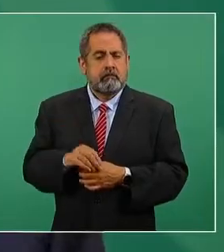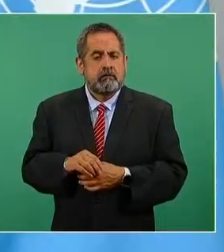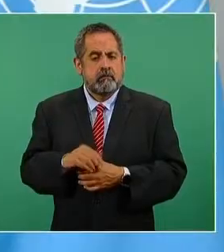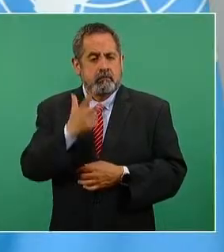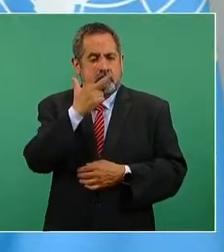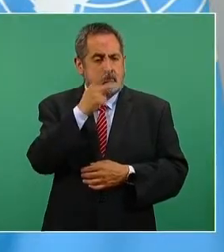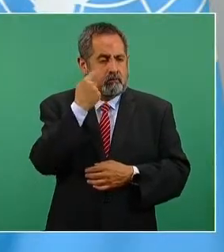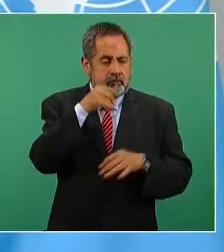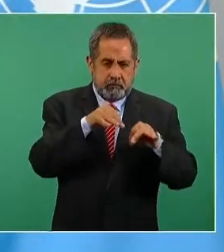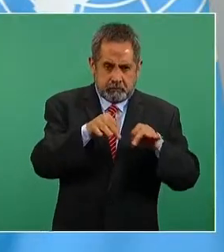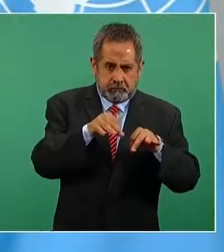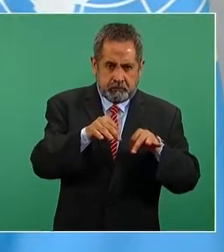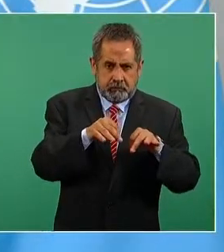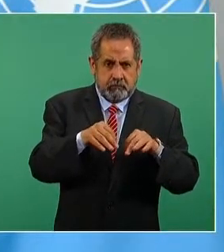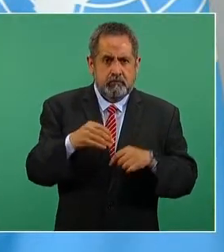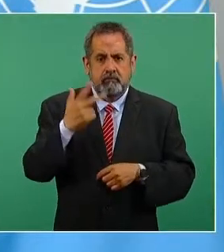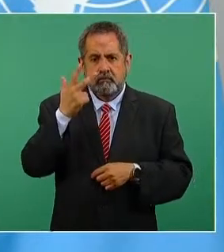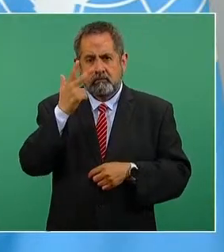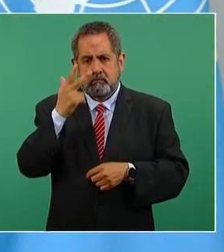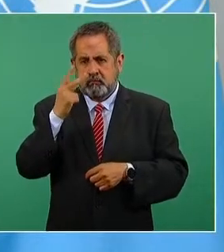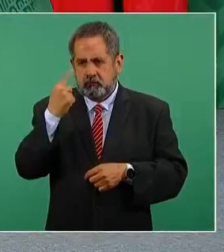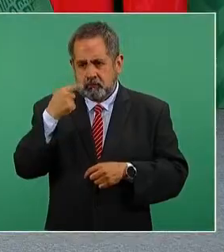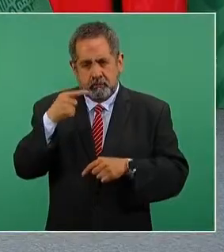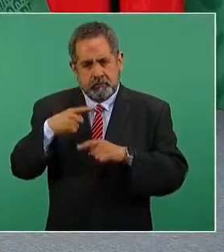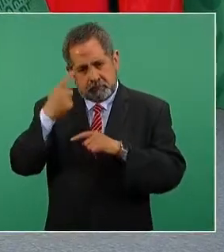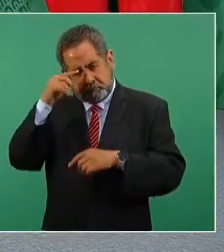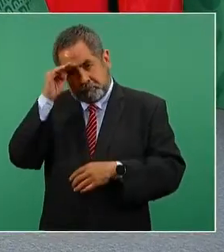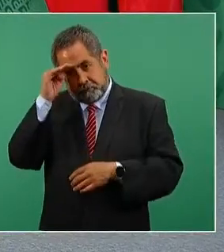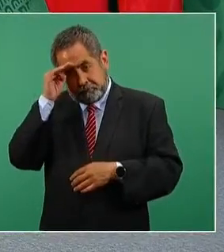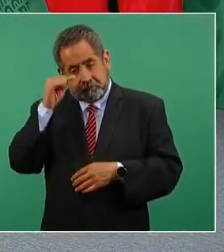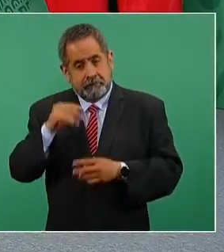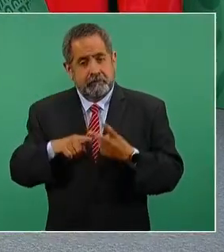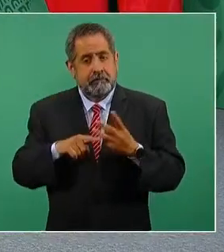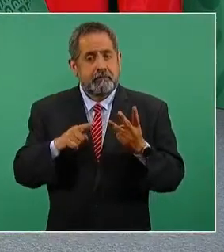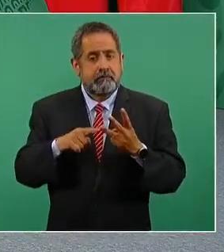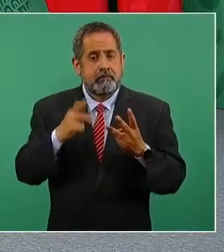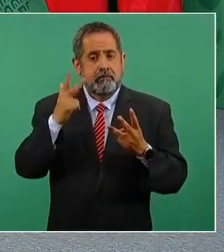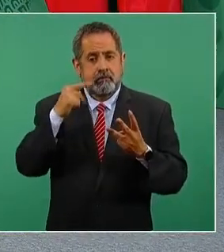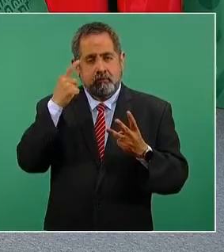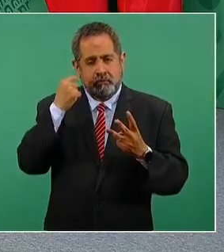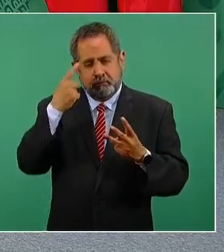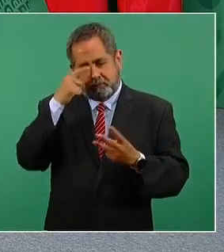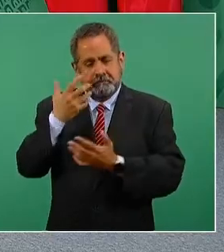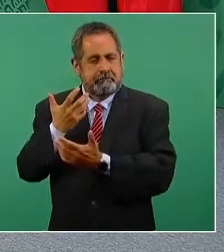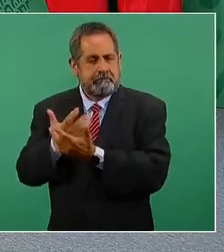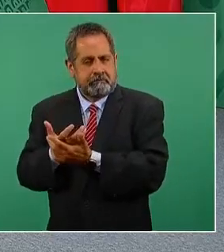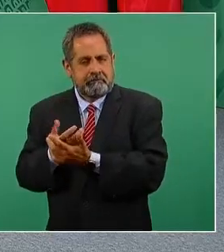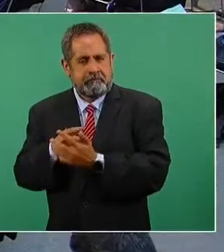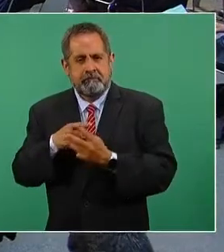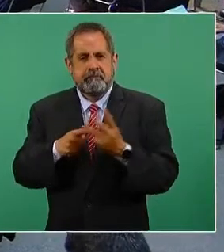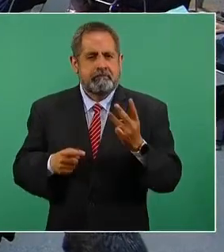para trabajar, 8 horas para pensar y 8 horas para descansar.